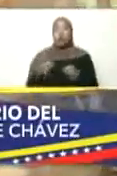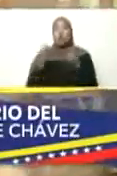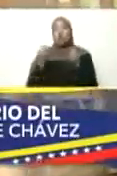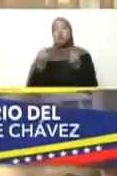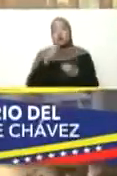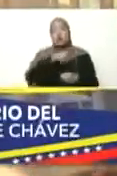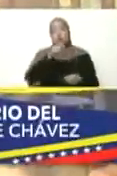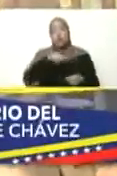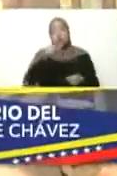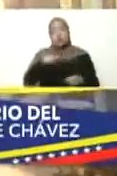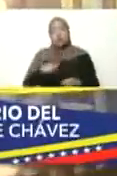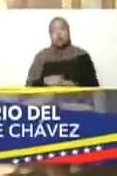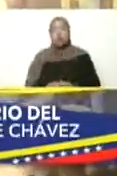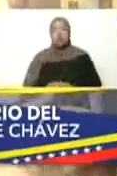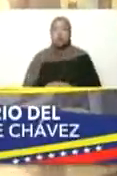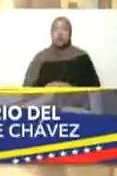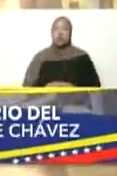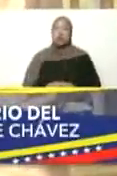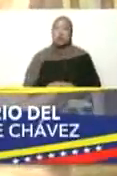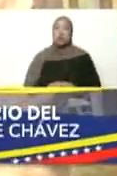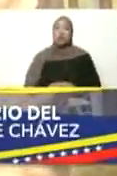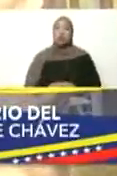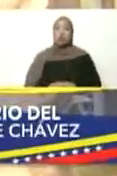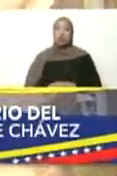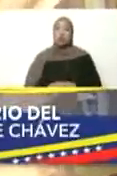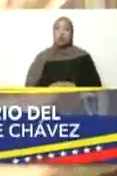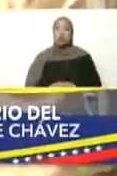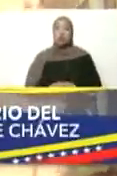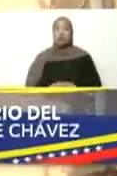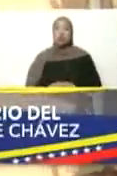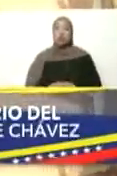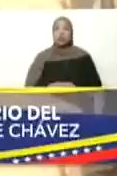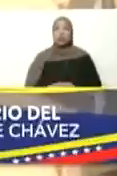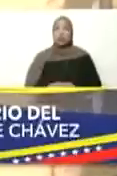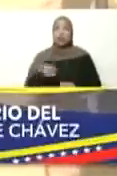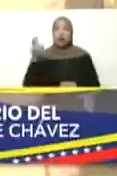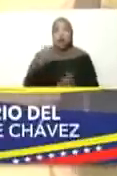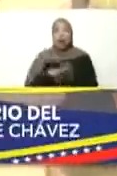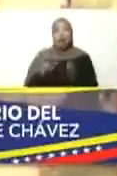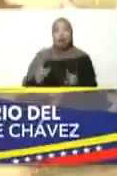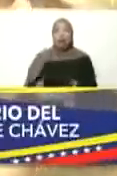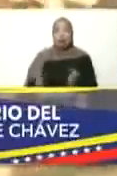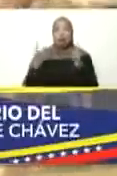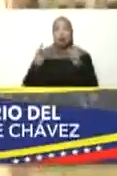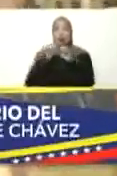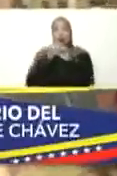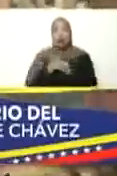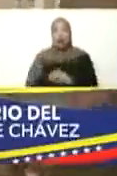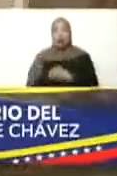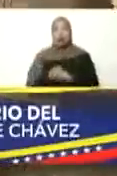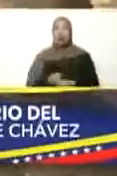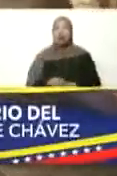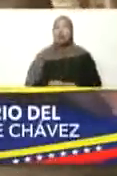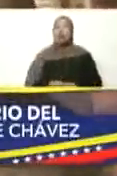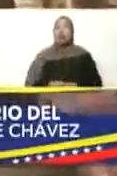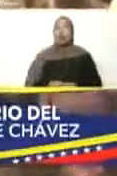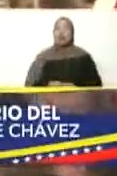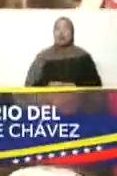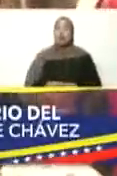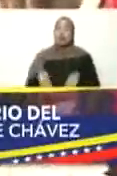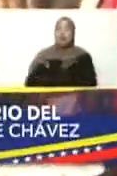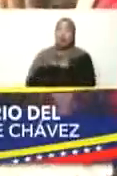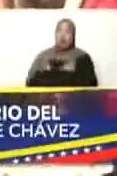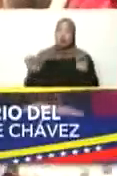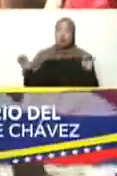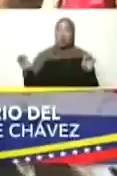muchísimo, muchísimo con lo que aprobemos. Así es. ¿Cómo aprobado, pues? Listo, bueno, pues, bueno, felicitaciones. El complejo